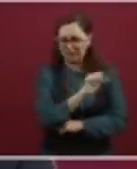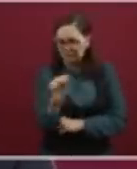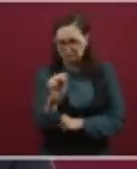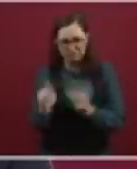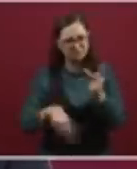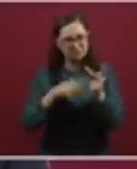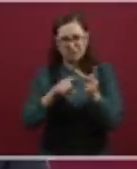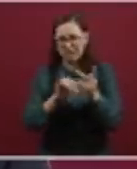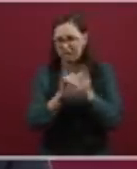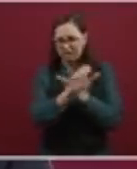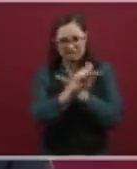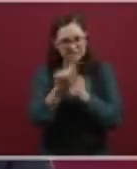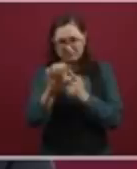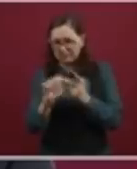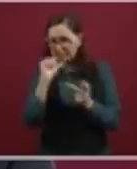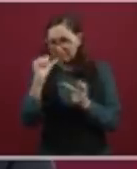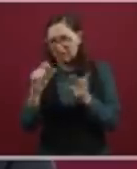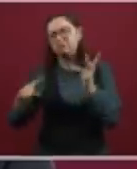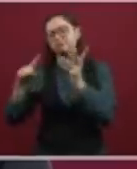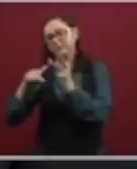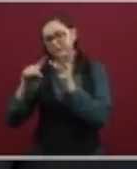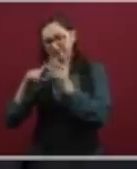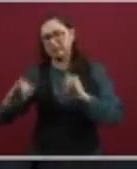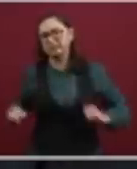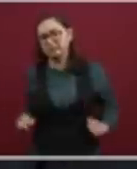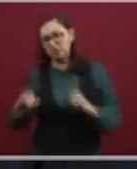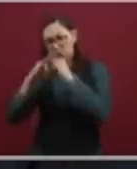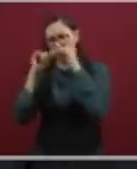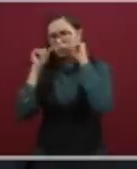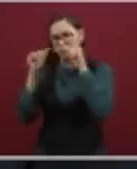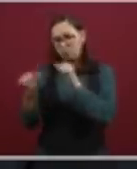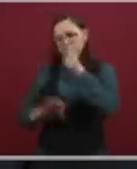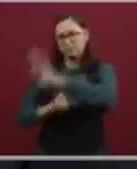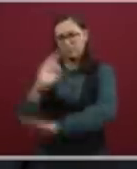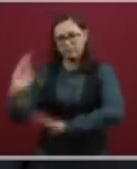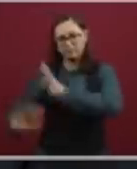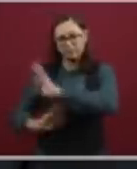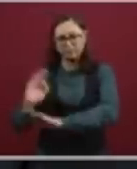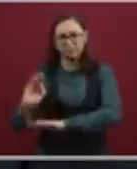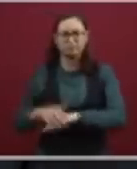es derechohabiente, y la población